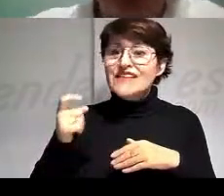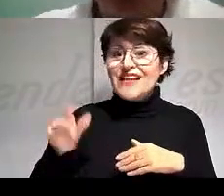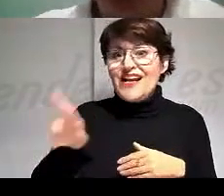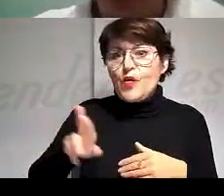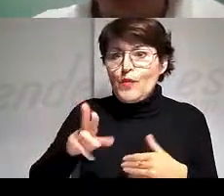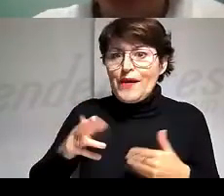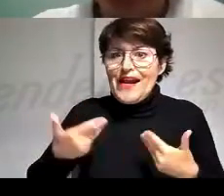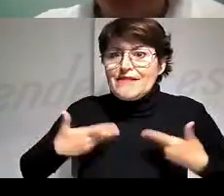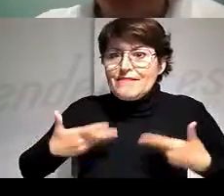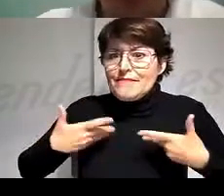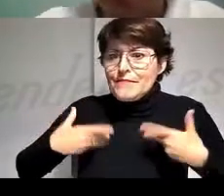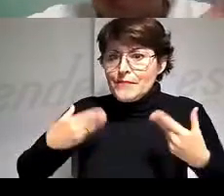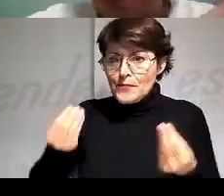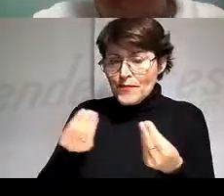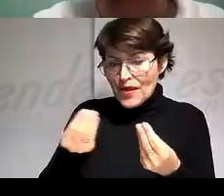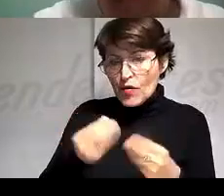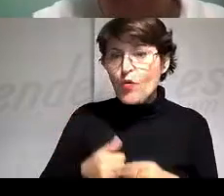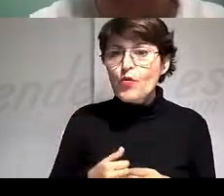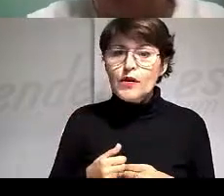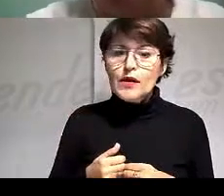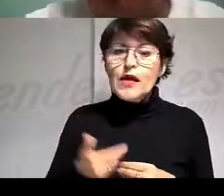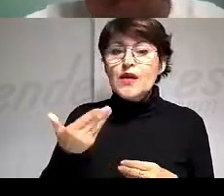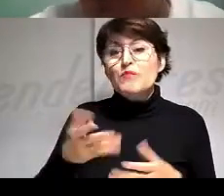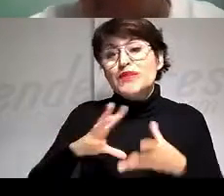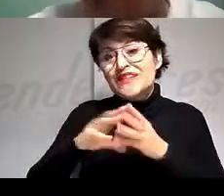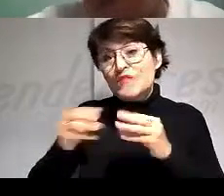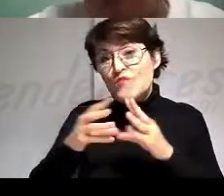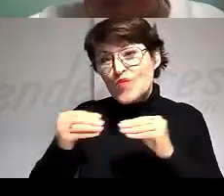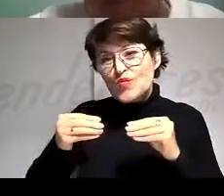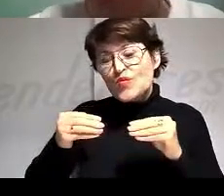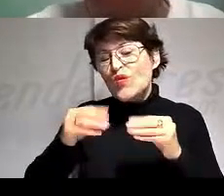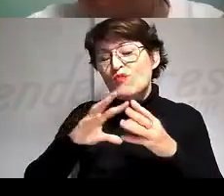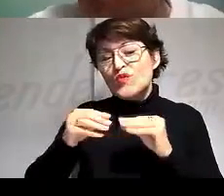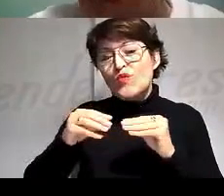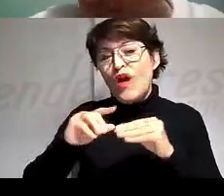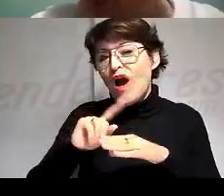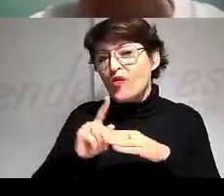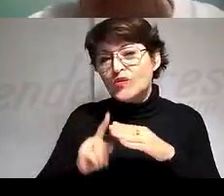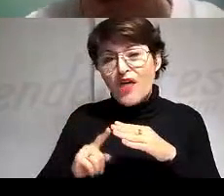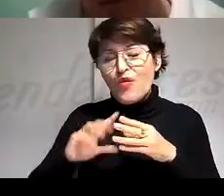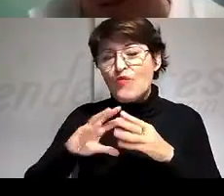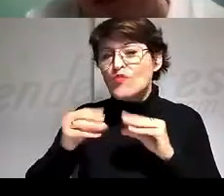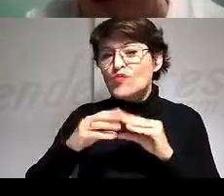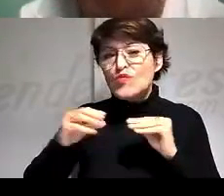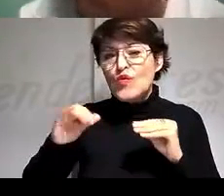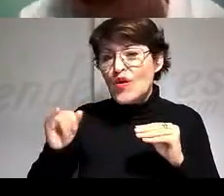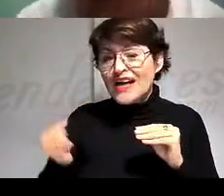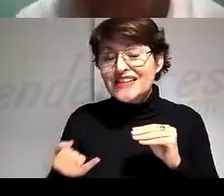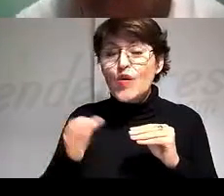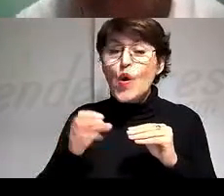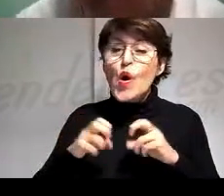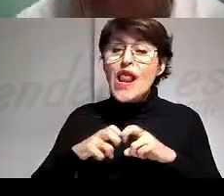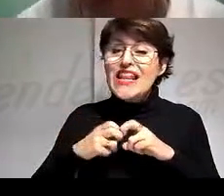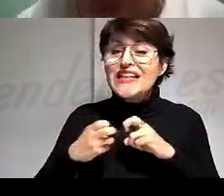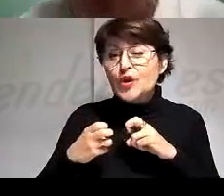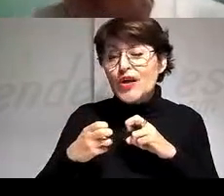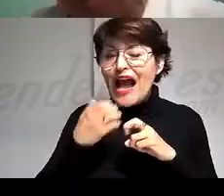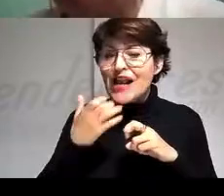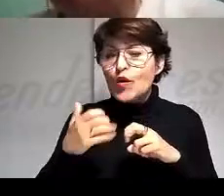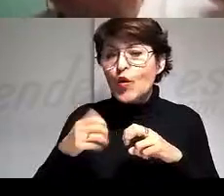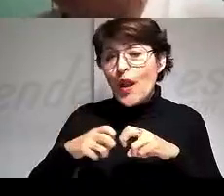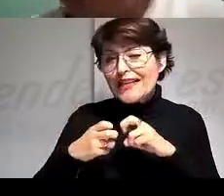resultado de todo ejercicio físico es músculos cansados, agotados, músculos lesionados mínimamente, otra